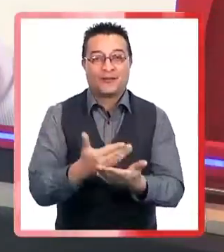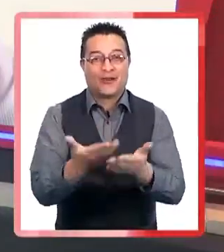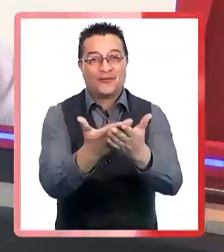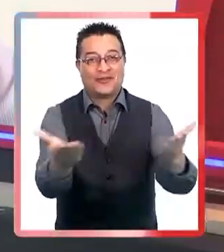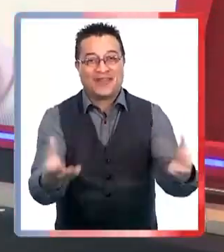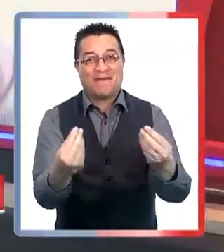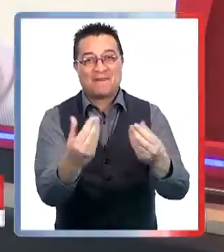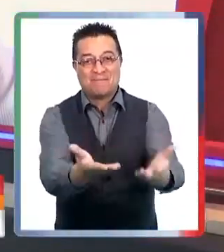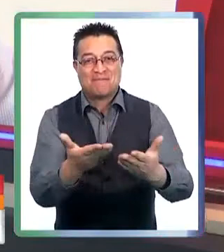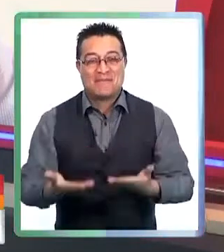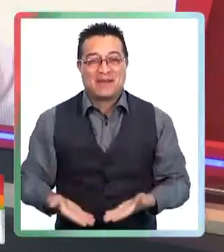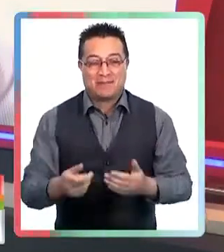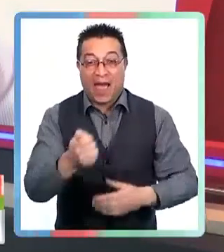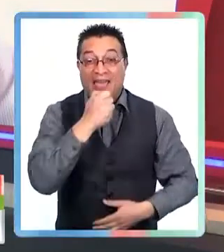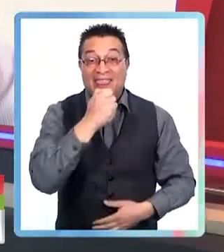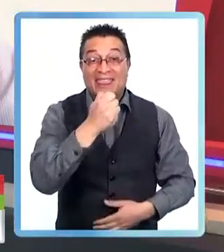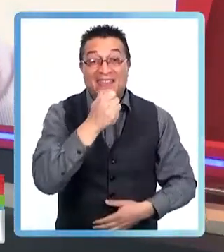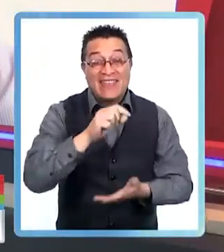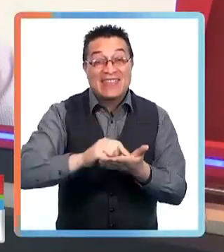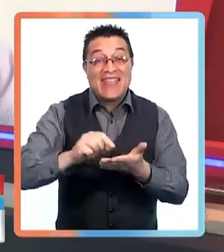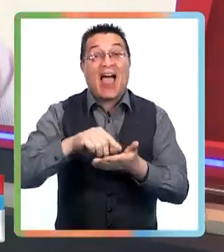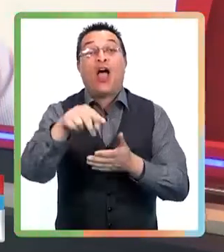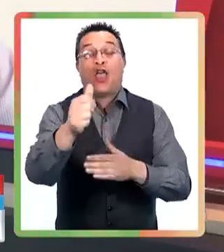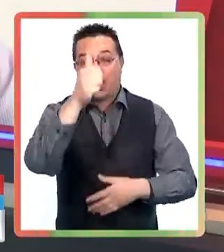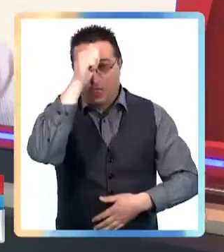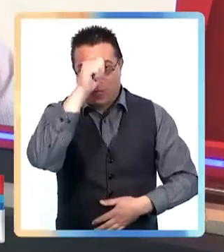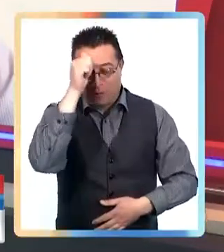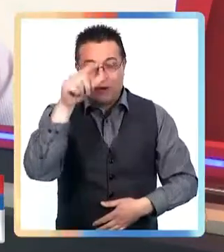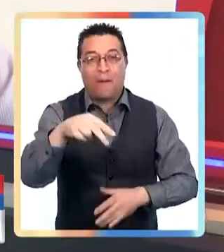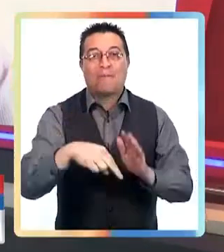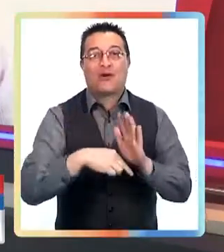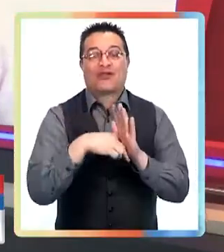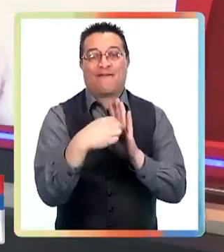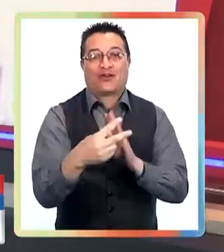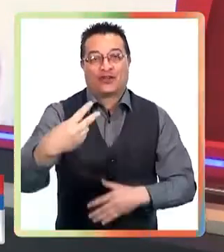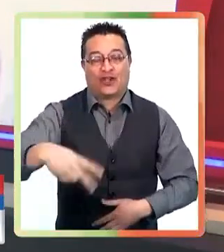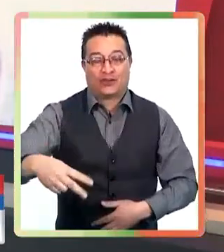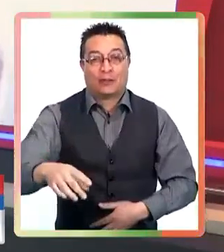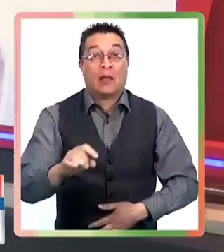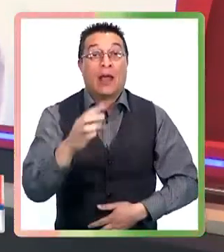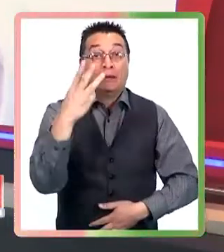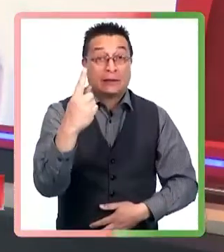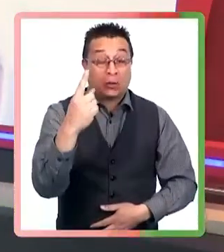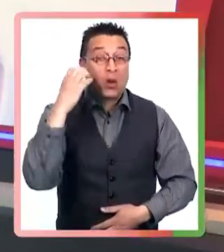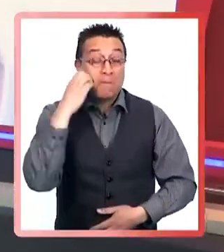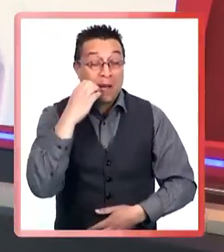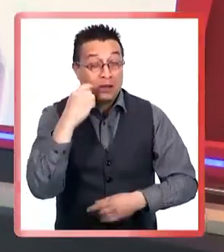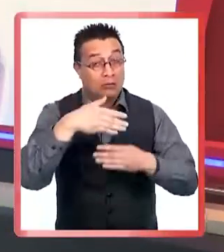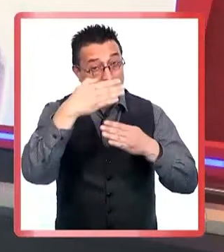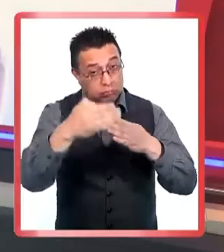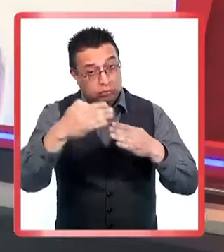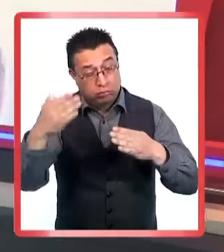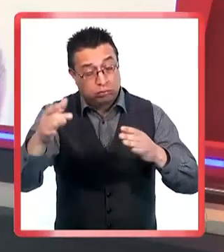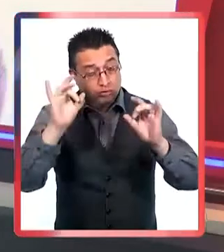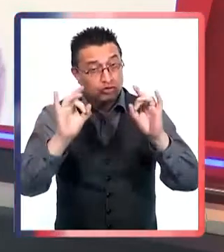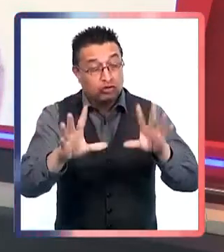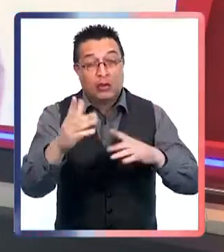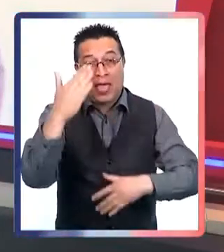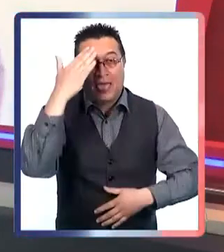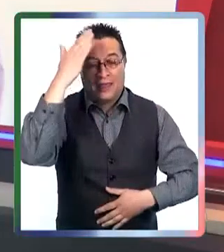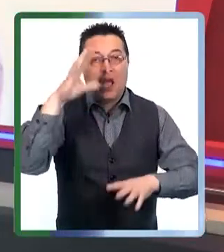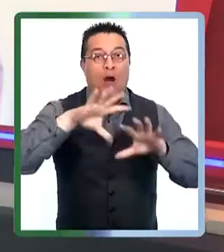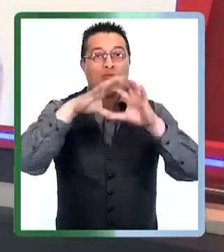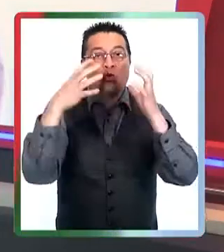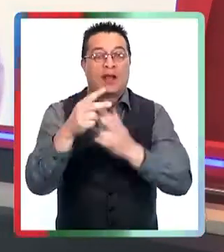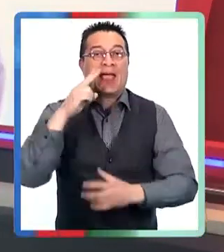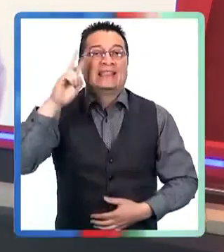¿qué tal? ¿Cómo están ustedes? Les damos la bienvenida a la entrevista del domingo de Portavoz Noticias. Cada 31 de mayo se conmemora el